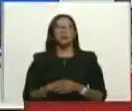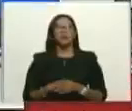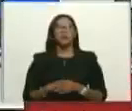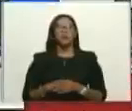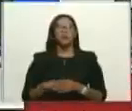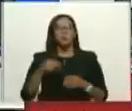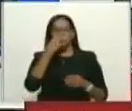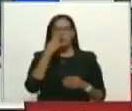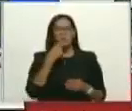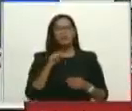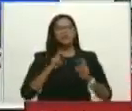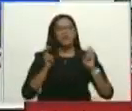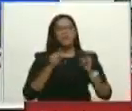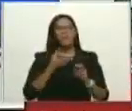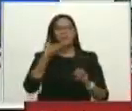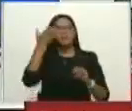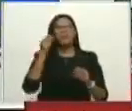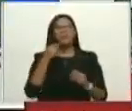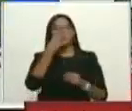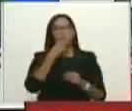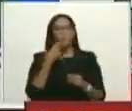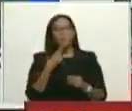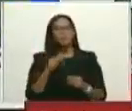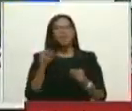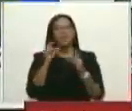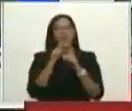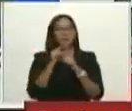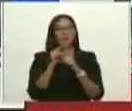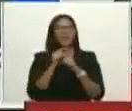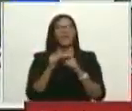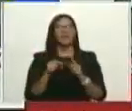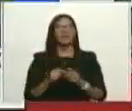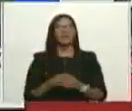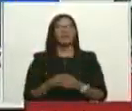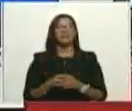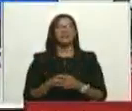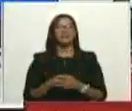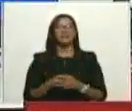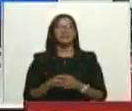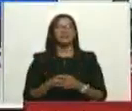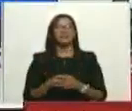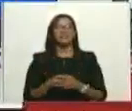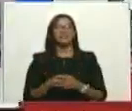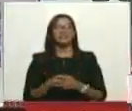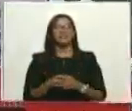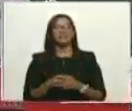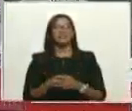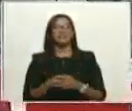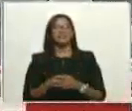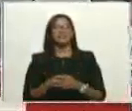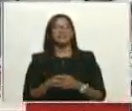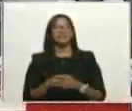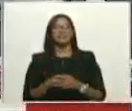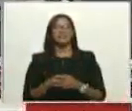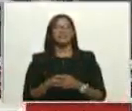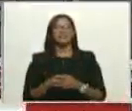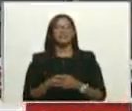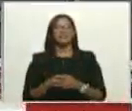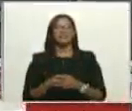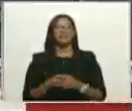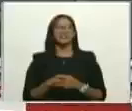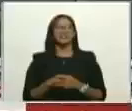muy espiritual. Correcto. Porque es el compromiso de la palabra de... Voy sentando, ¿vale? Estoy cansado ya. No, pero siéntese aquí. Siéntese